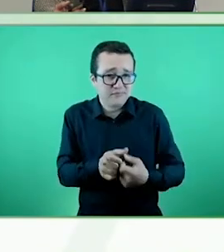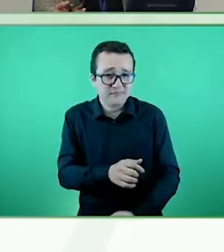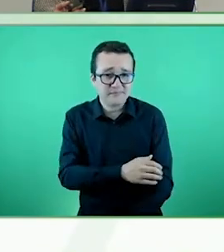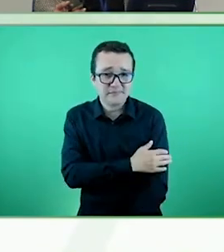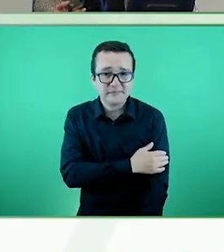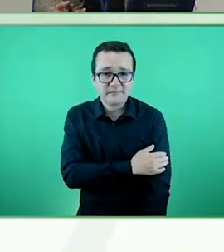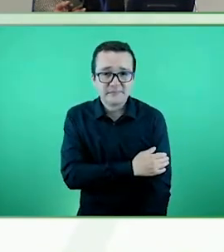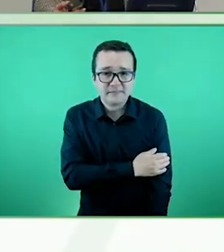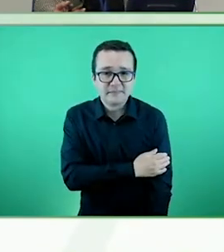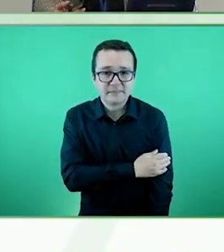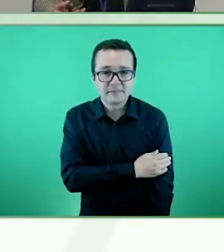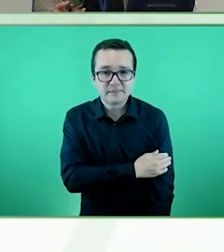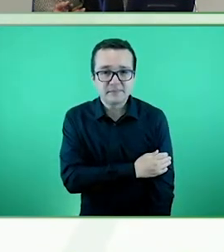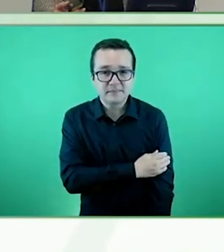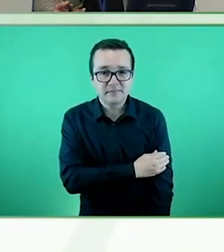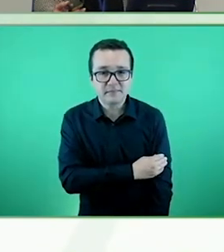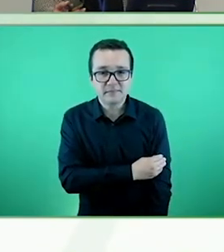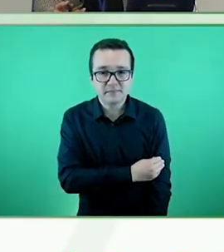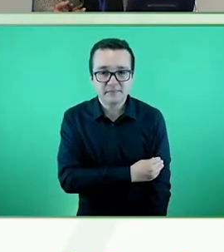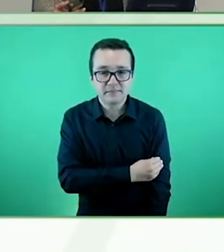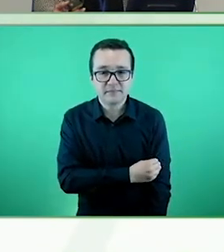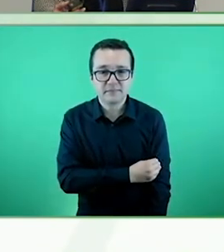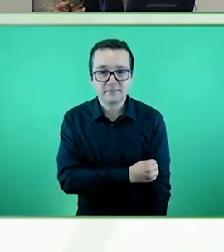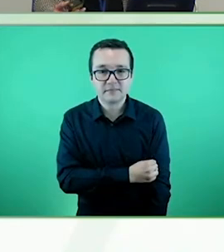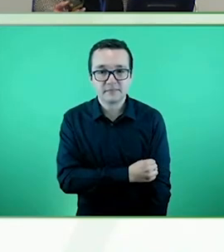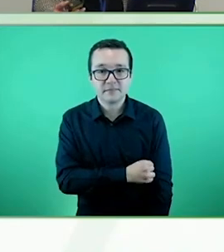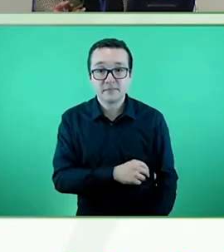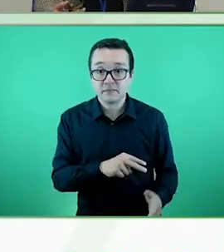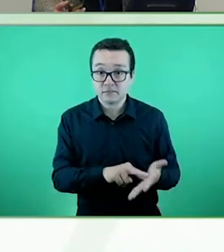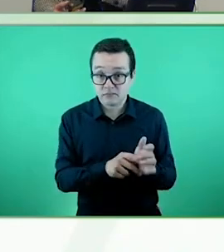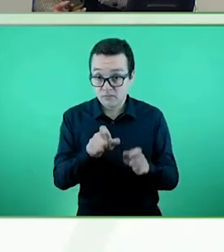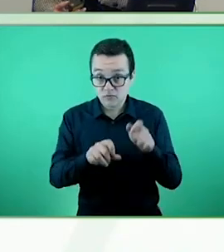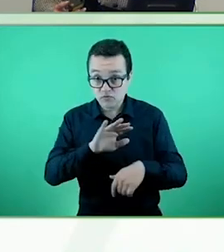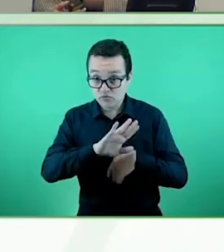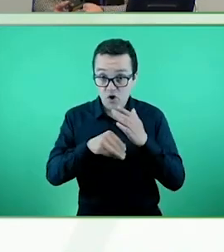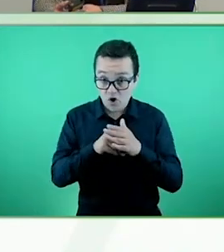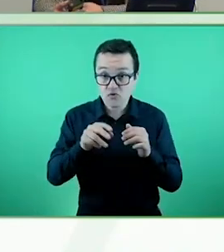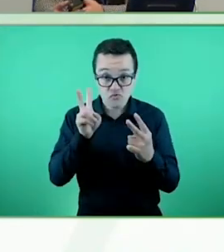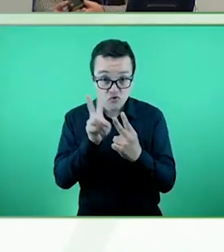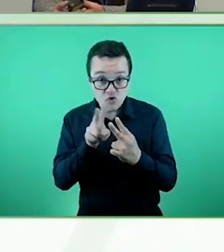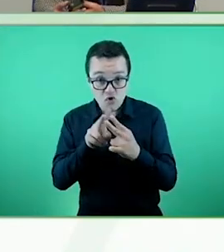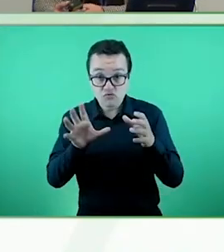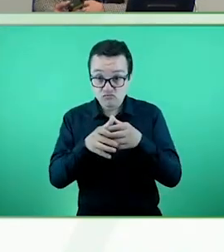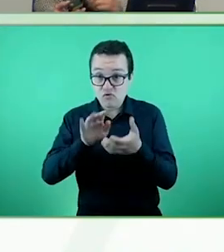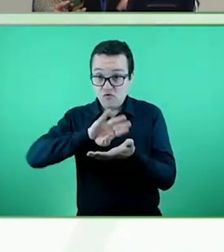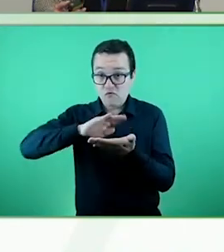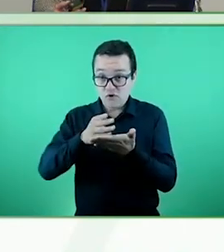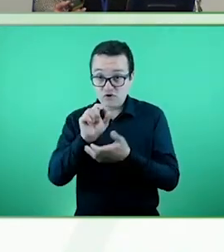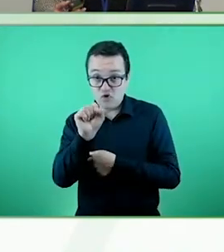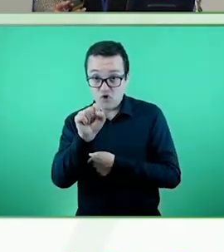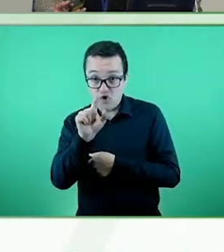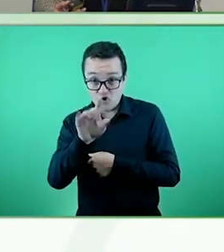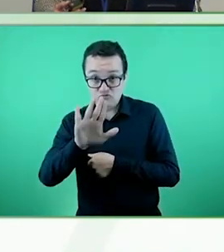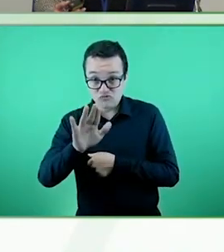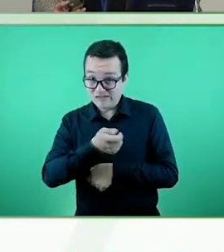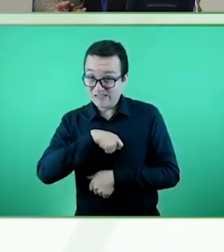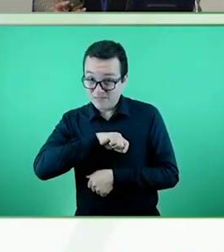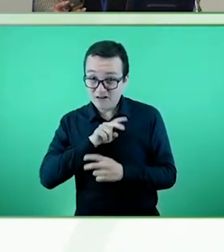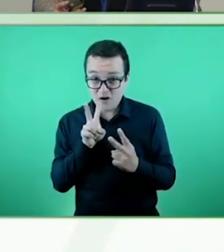No sé si todo el mundo conoce la Fundación 11. La Fundación 11 es una fundación española, forma parte del